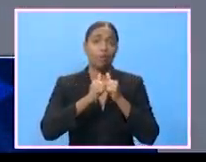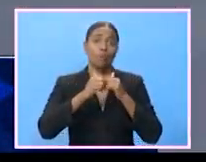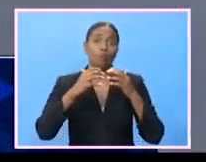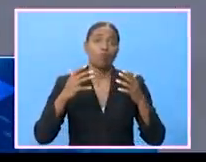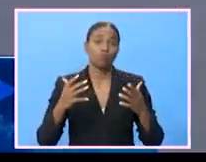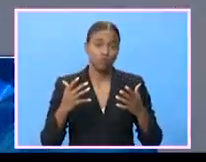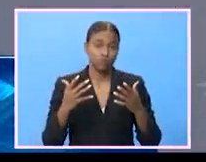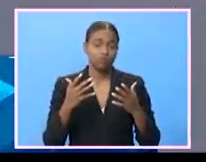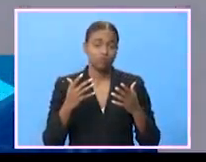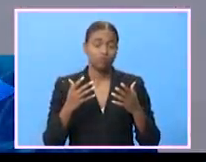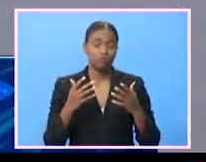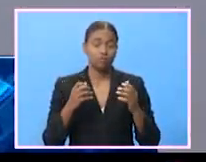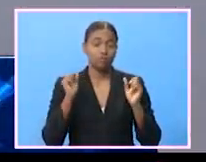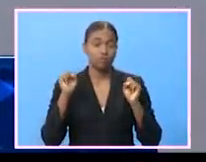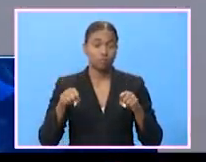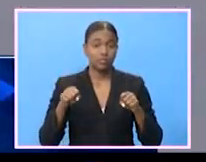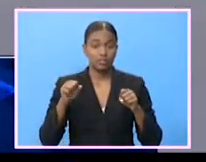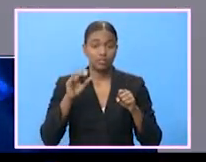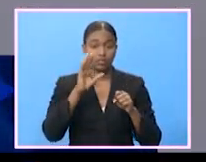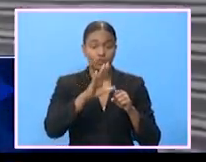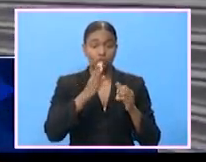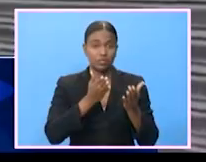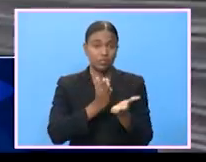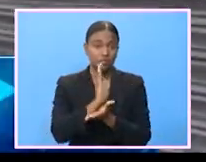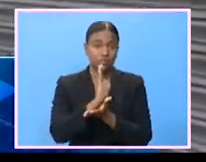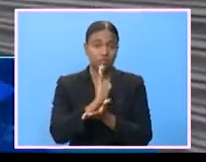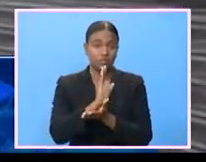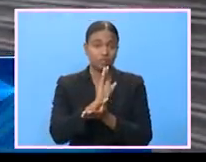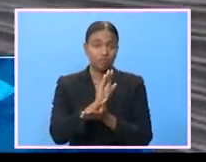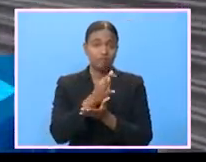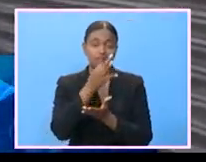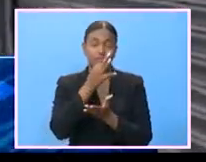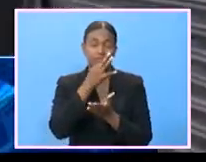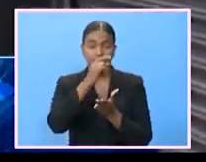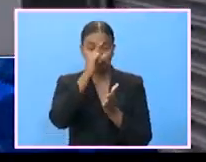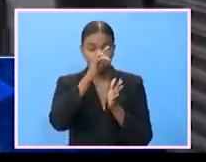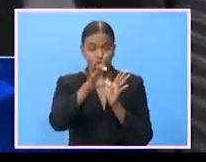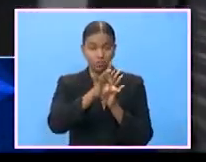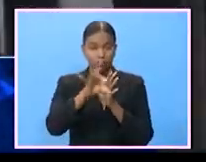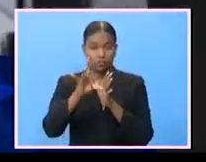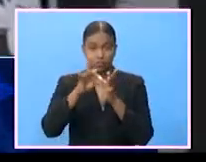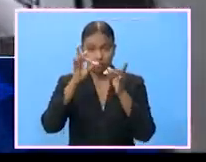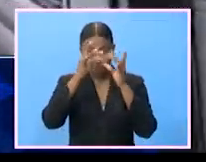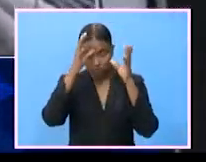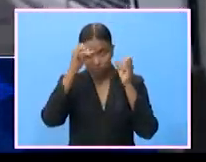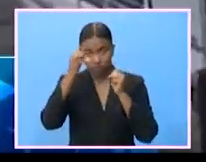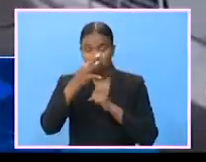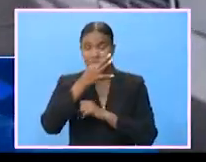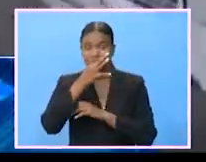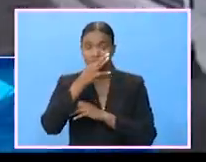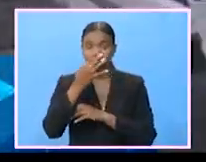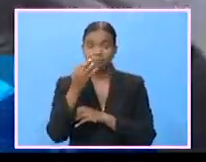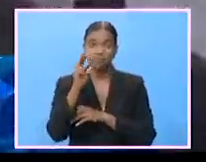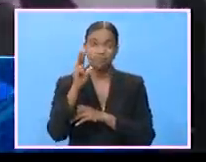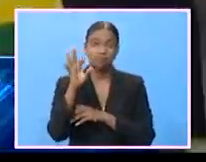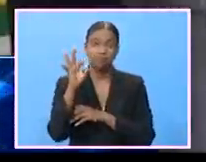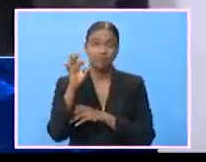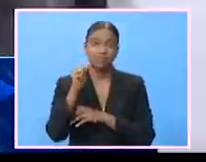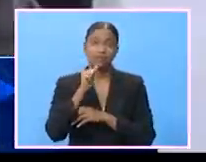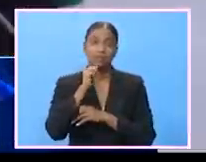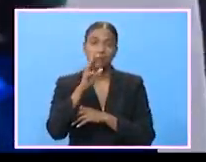alto de vulneración en sus derechos de cara a las elecciones presidenciales del próximo 29 de